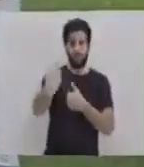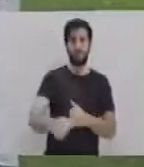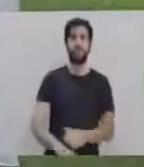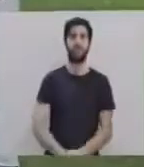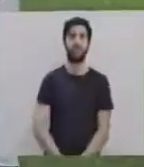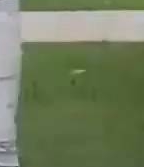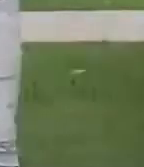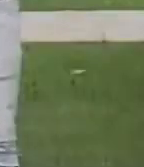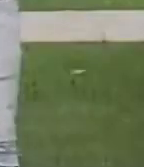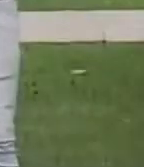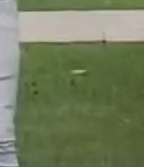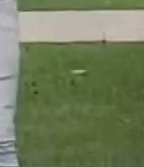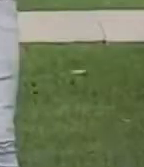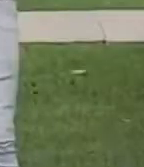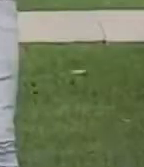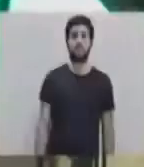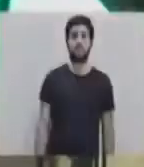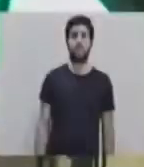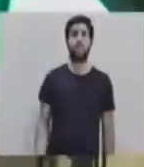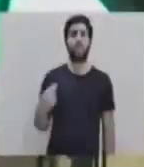adelante.